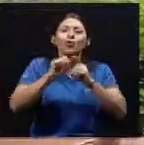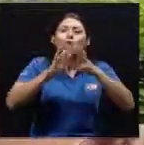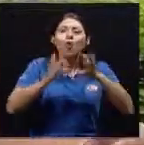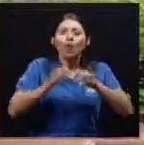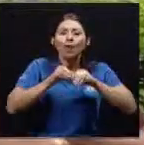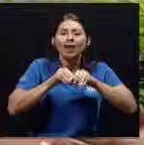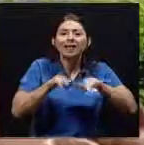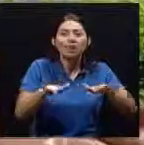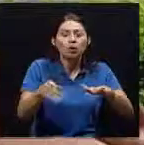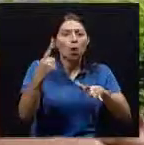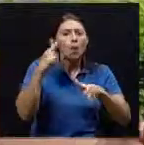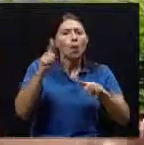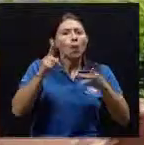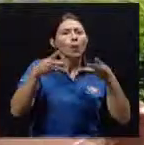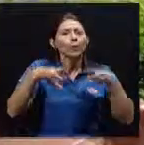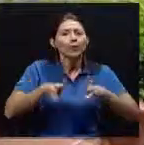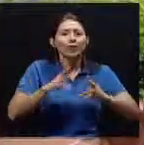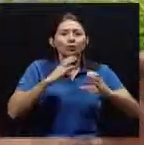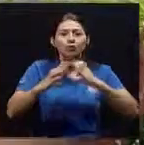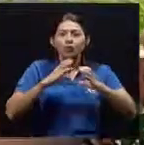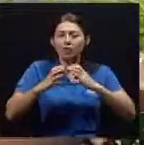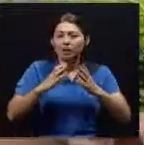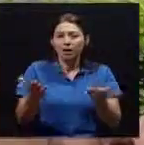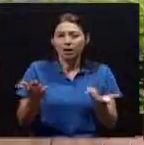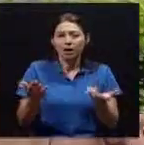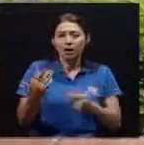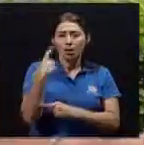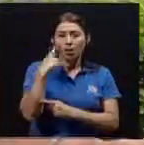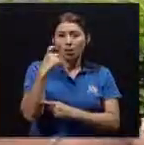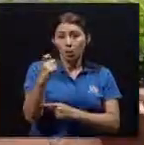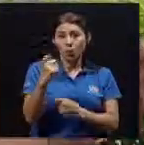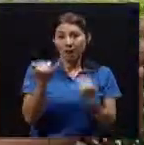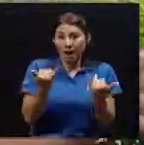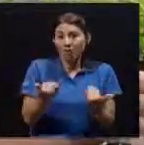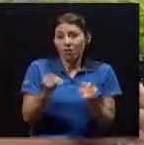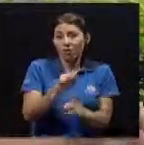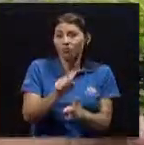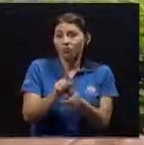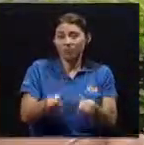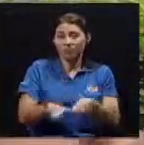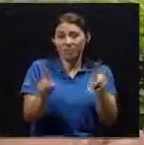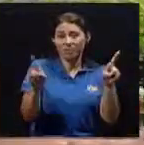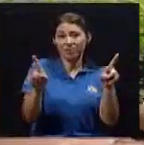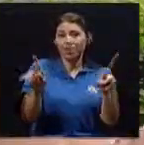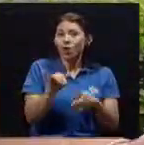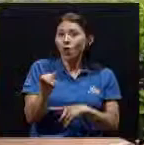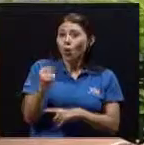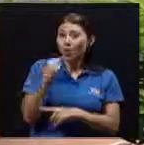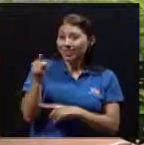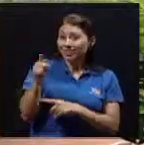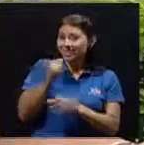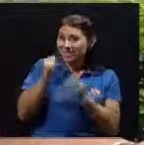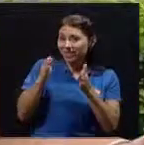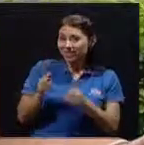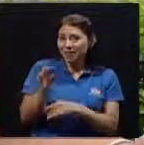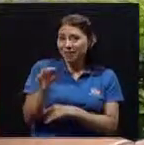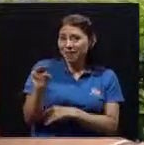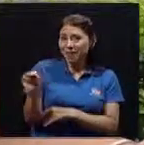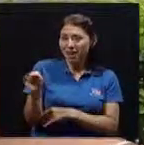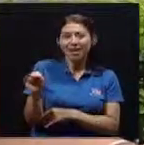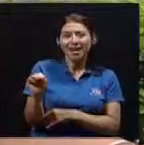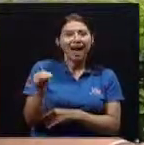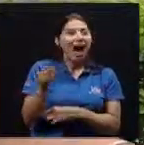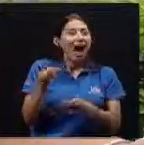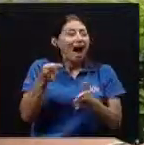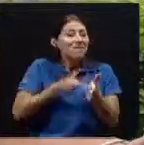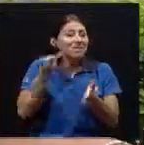medios de comunicación, por toda la proyección que se le da, que como bien lo decía María Alma, no siempre es veraz, no siempre la